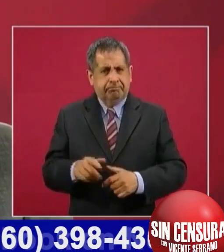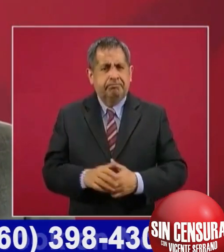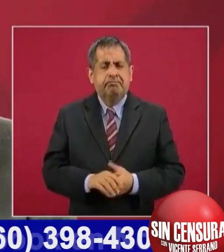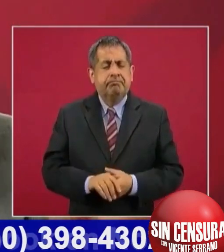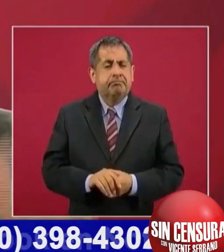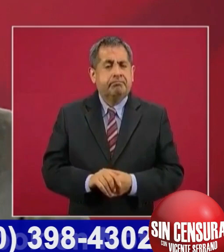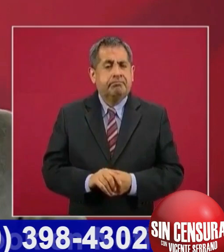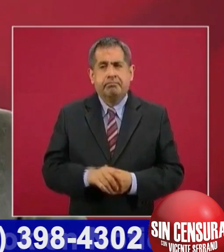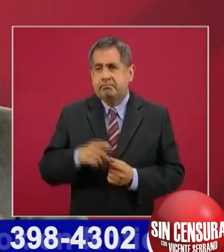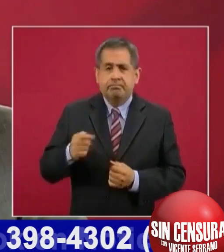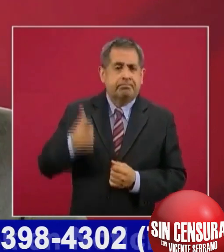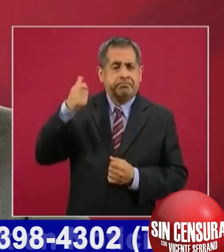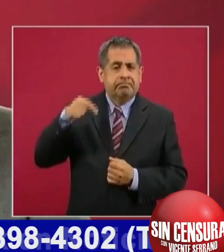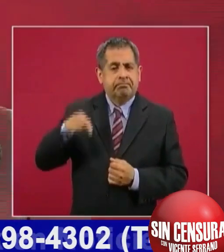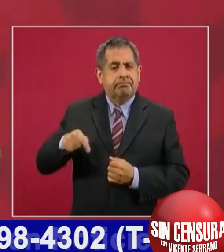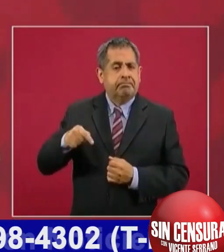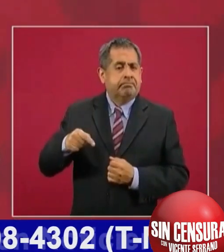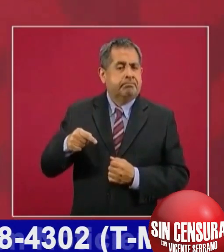Es la primera vez